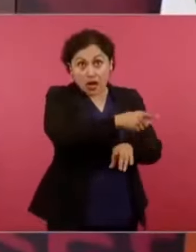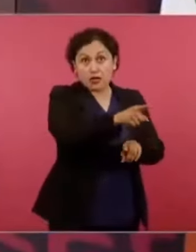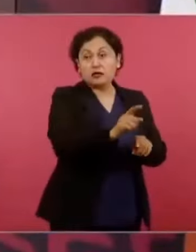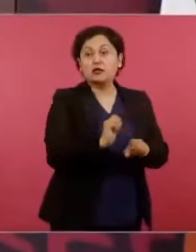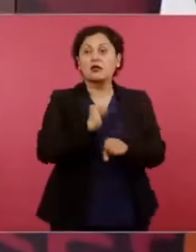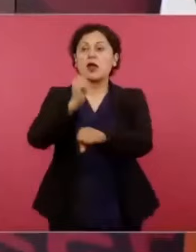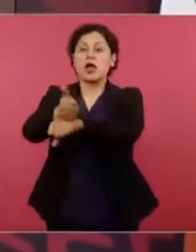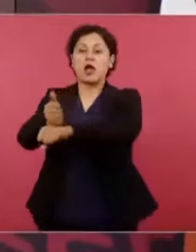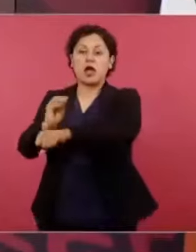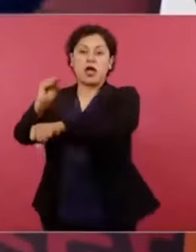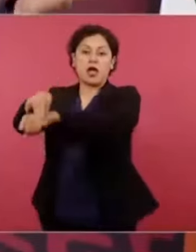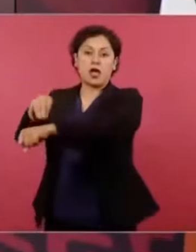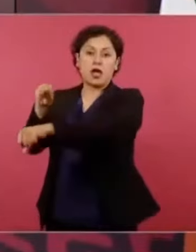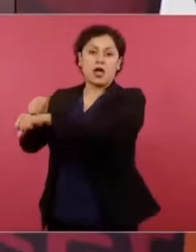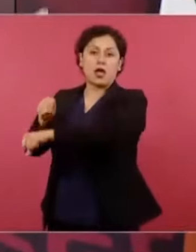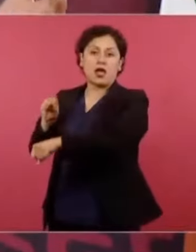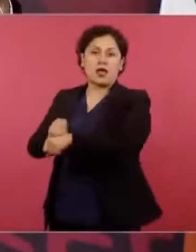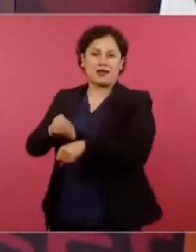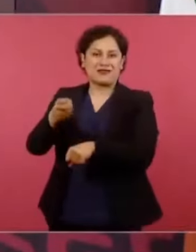Todo ese andamiaje